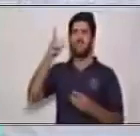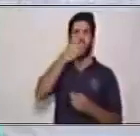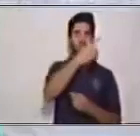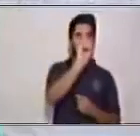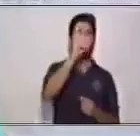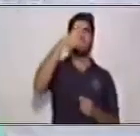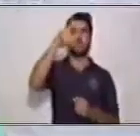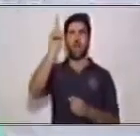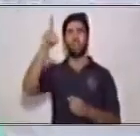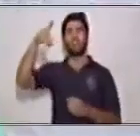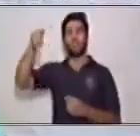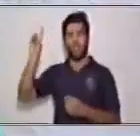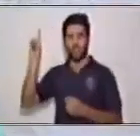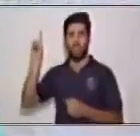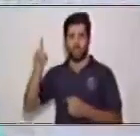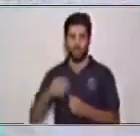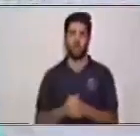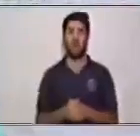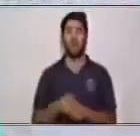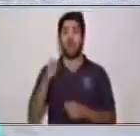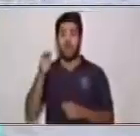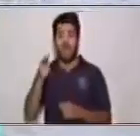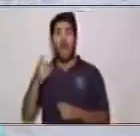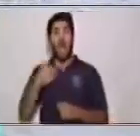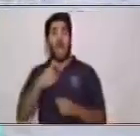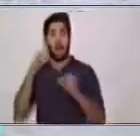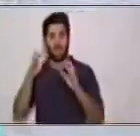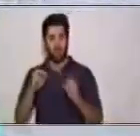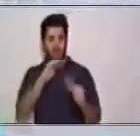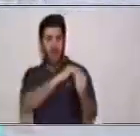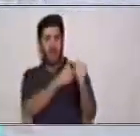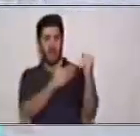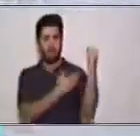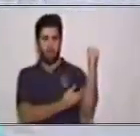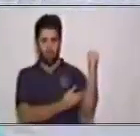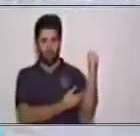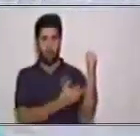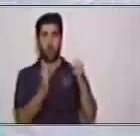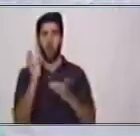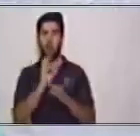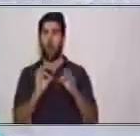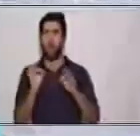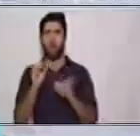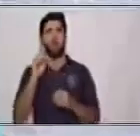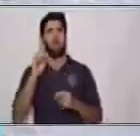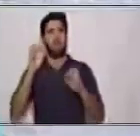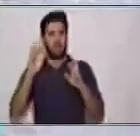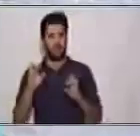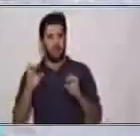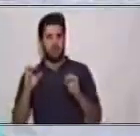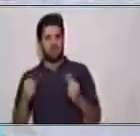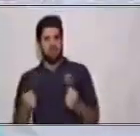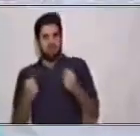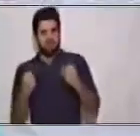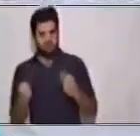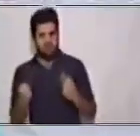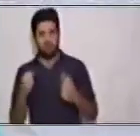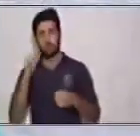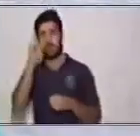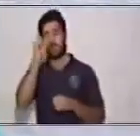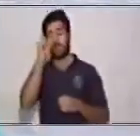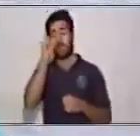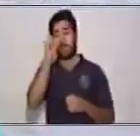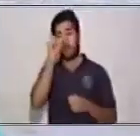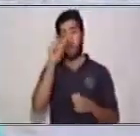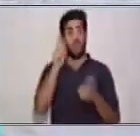vamos viendo. Héroes con poderes sobrenaturales o extraordinarios, transmitidos oralmente. No